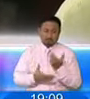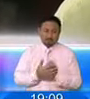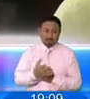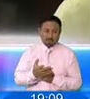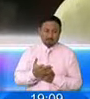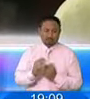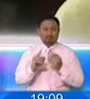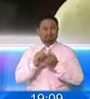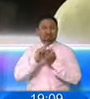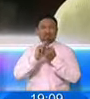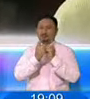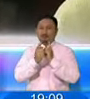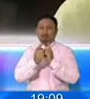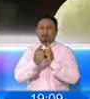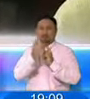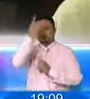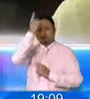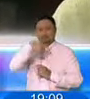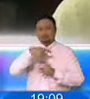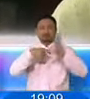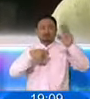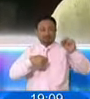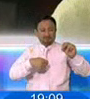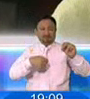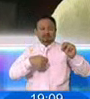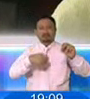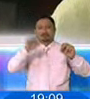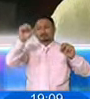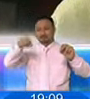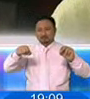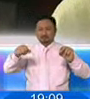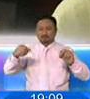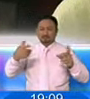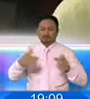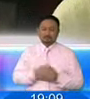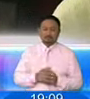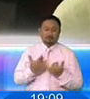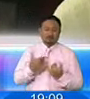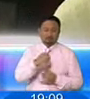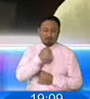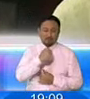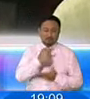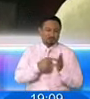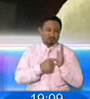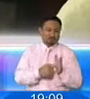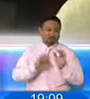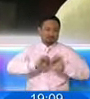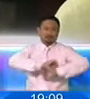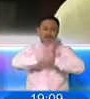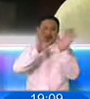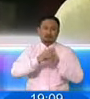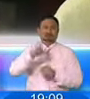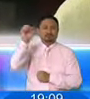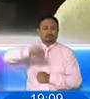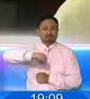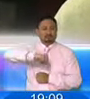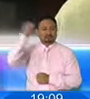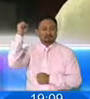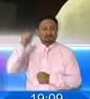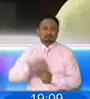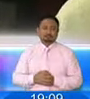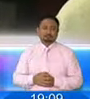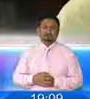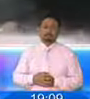incidente que pueda cambiar la tendencia electoral de lo que han replicado las encuestas o las encuestadoras que están haciendo